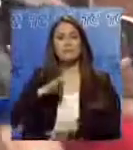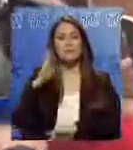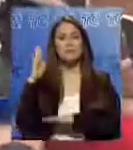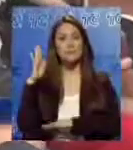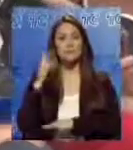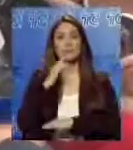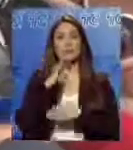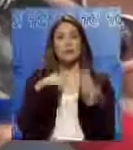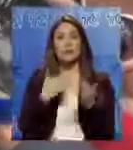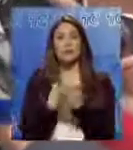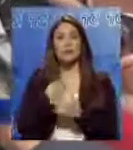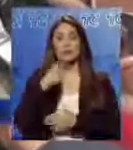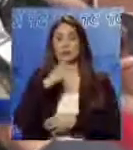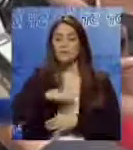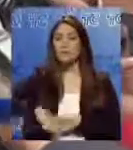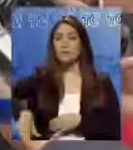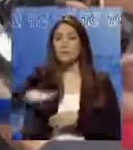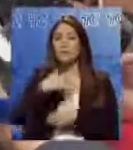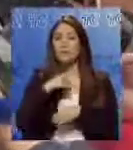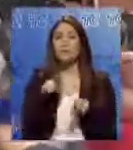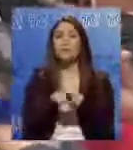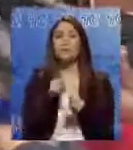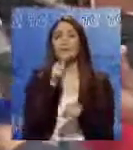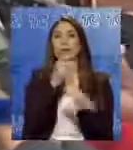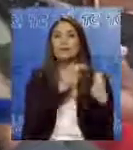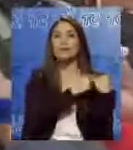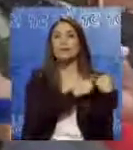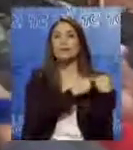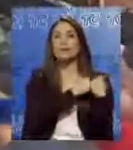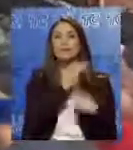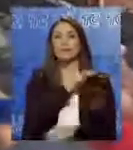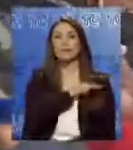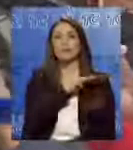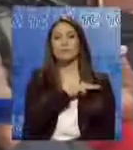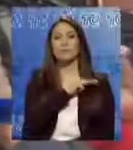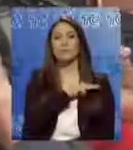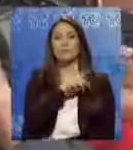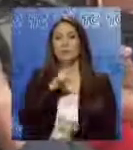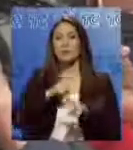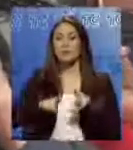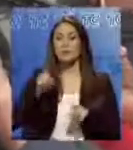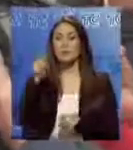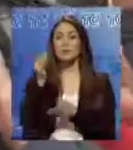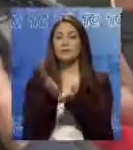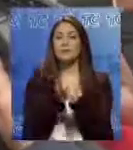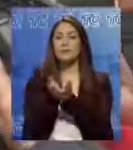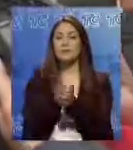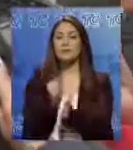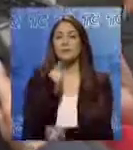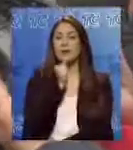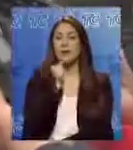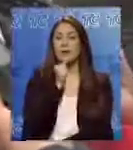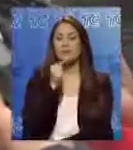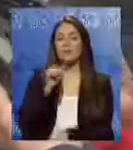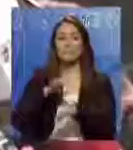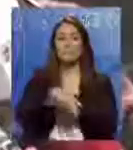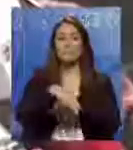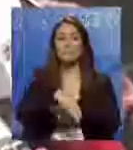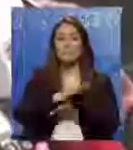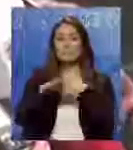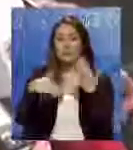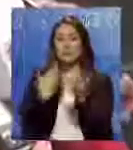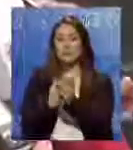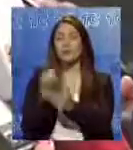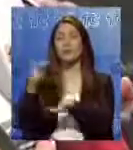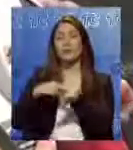local, sin el ordenamiento territorial que es competencia de los municipios, sin el suministro de servicios básicos como agua potable y alcantarillado. Y